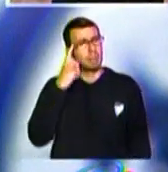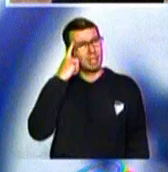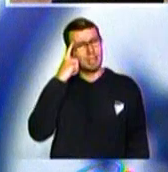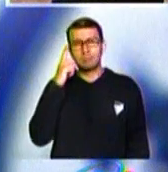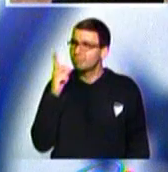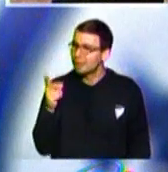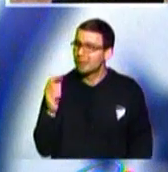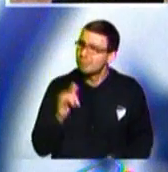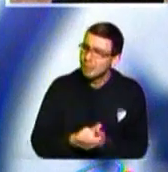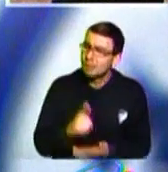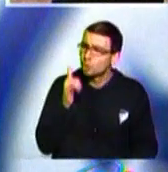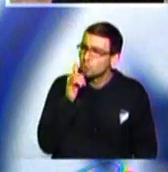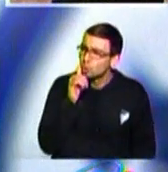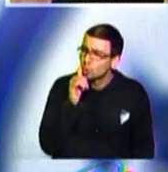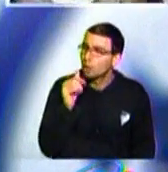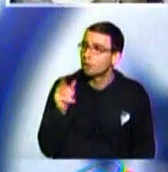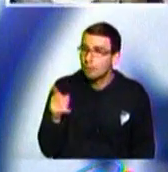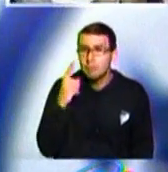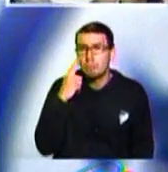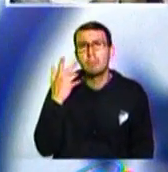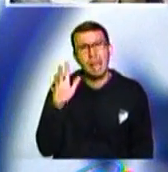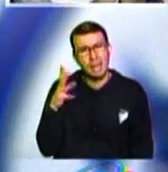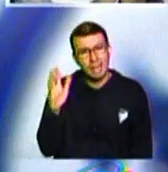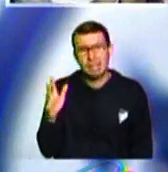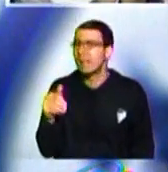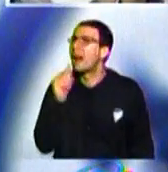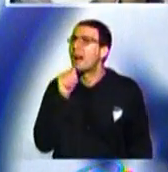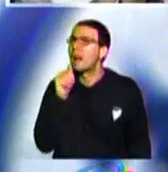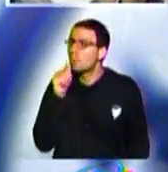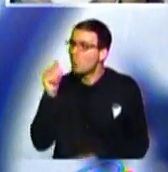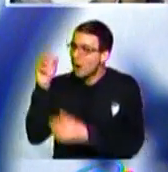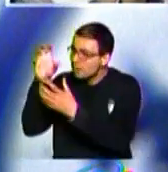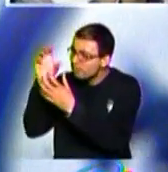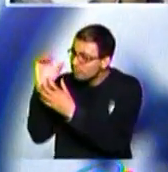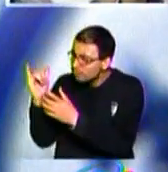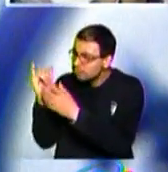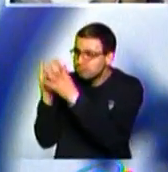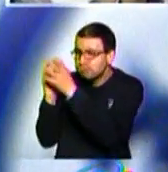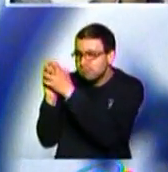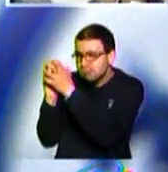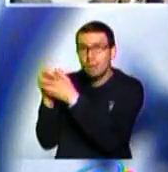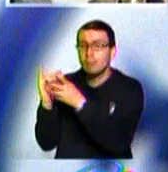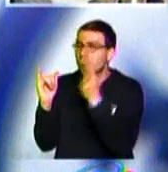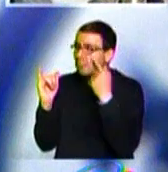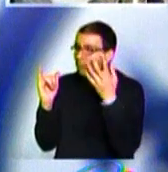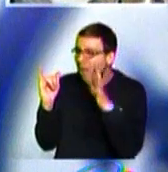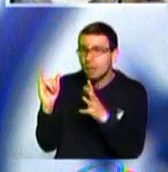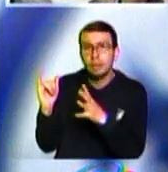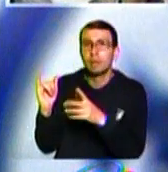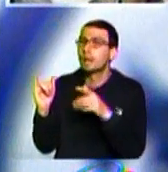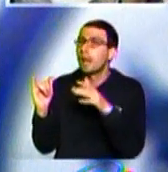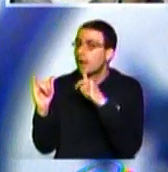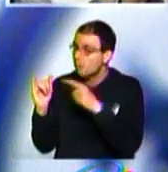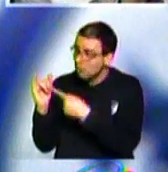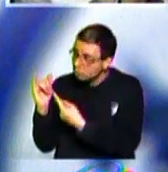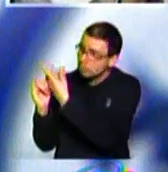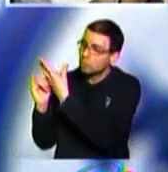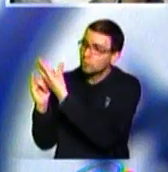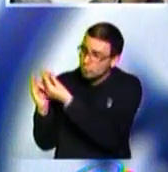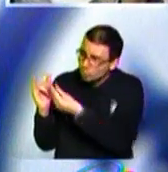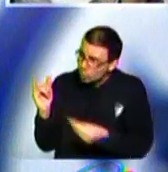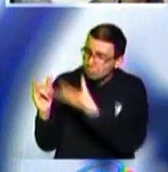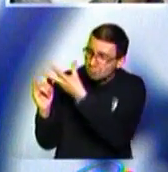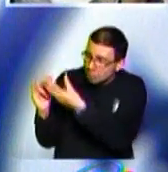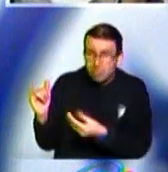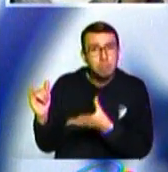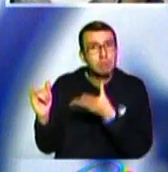pensando porque parecía una vejiga llena, le coloqué una sonda. Y realmente lo que salieron fue muy poco, muy escasas gotas de orina porque